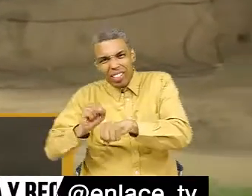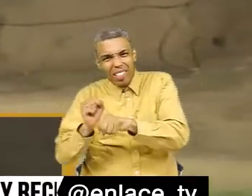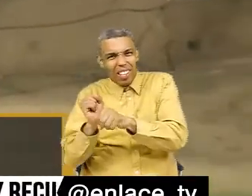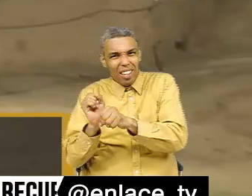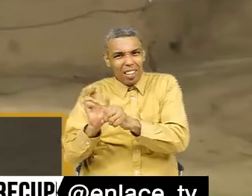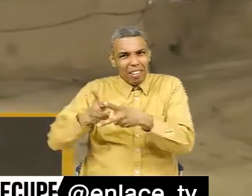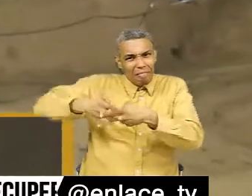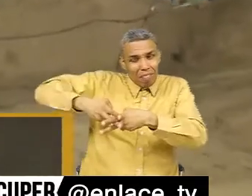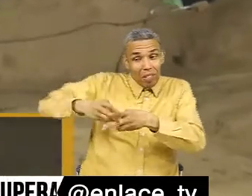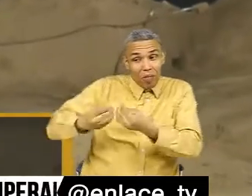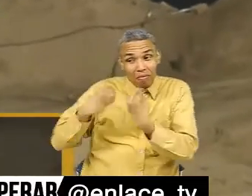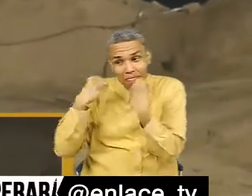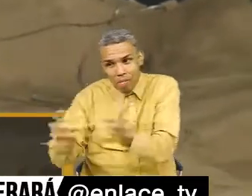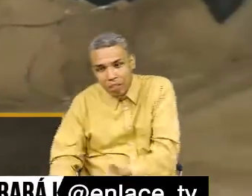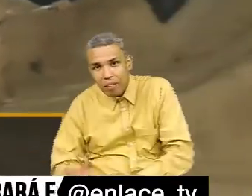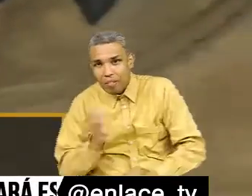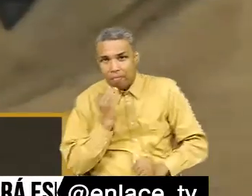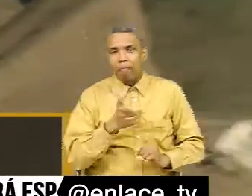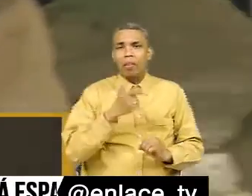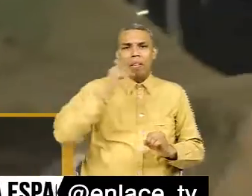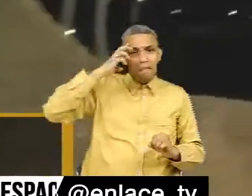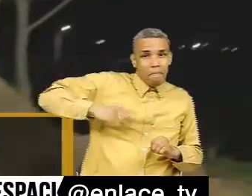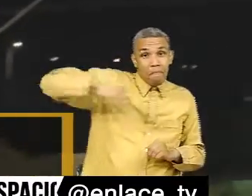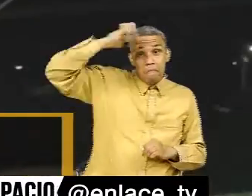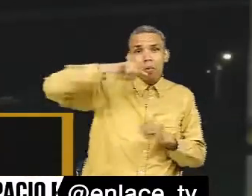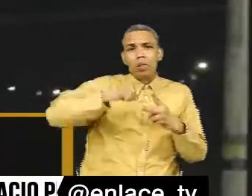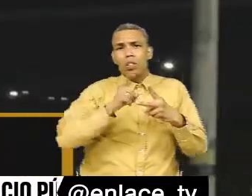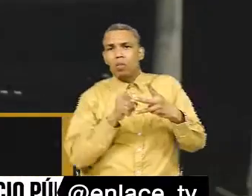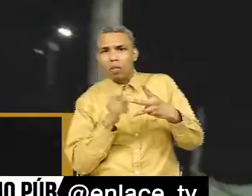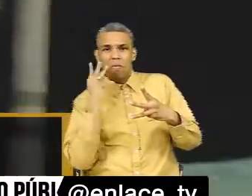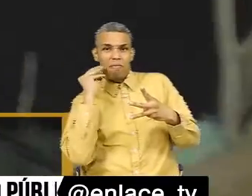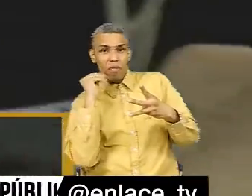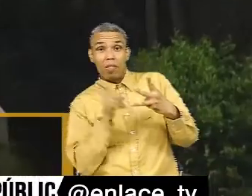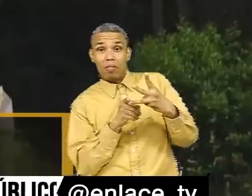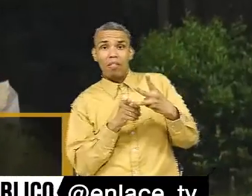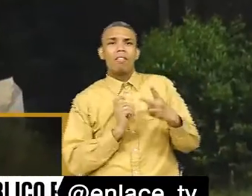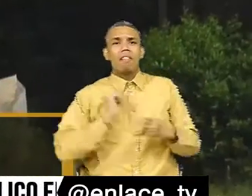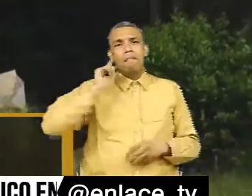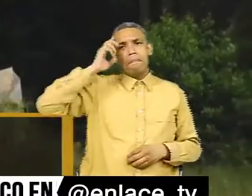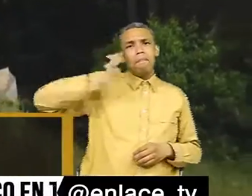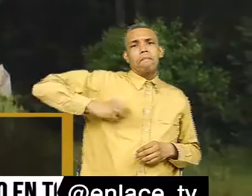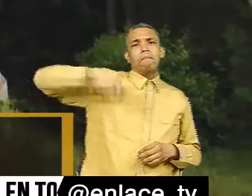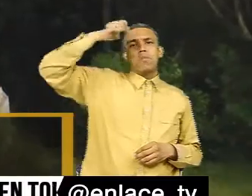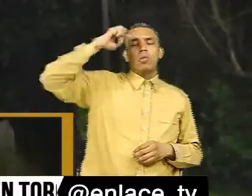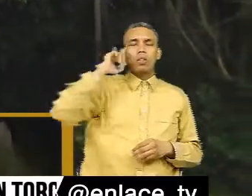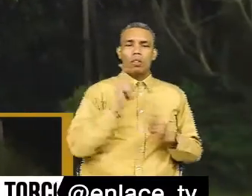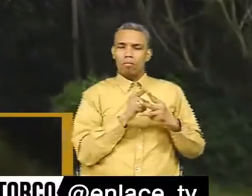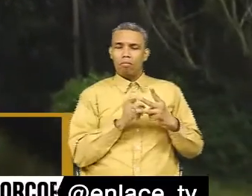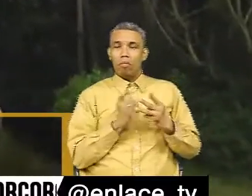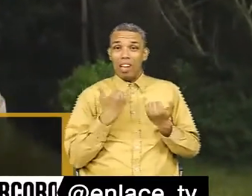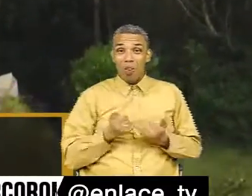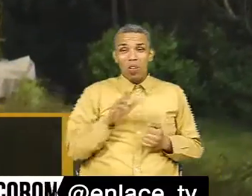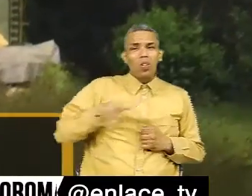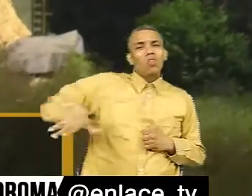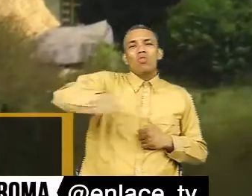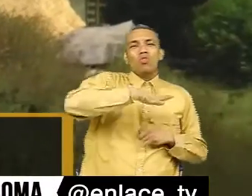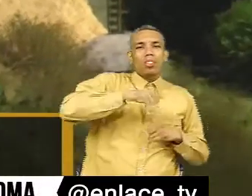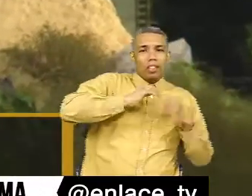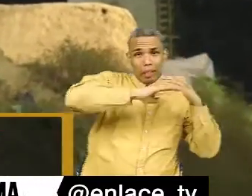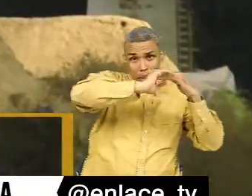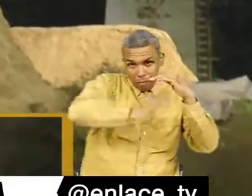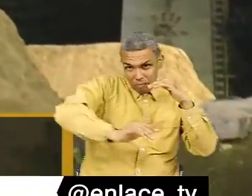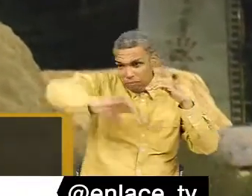3 categorías, novatos, expertos y profesional, se correrán en la pista que en los últimos días está sometida a mantenimiento para la competencia, la primera del